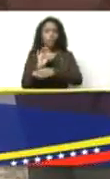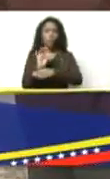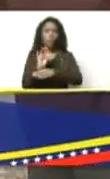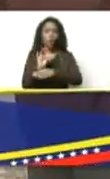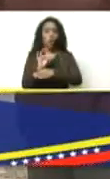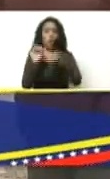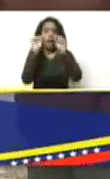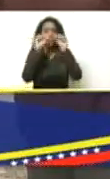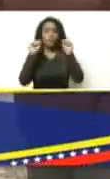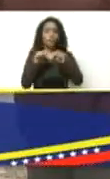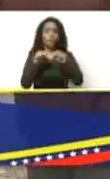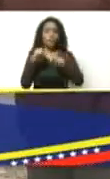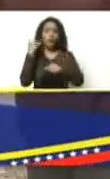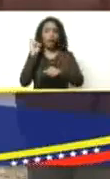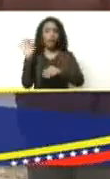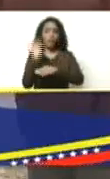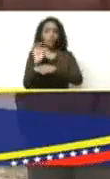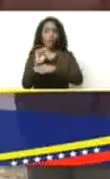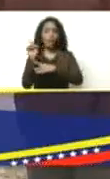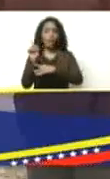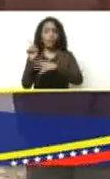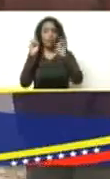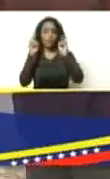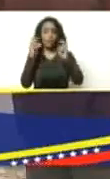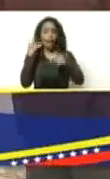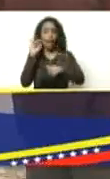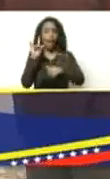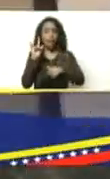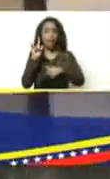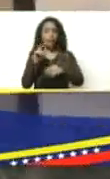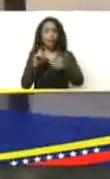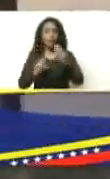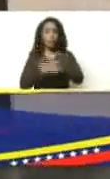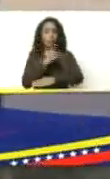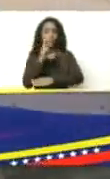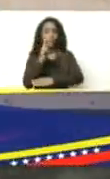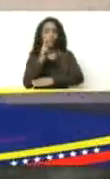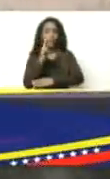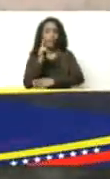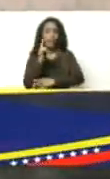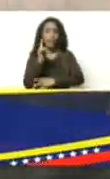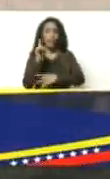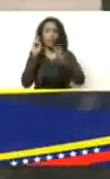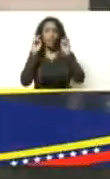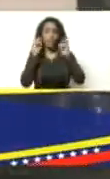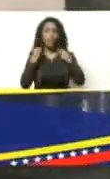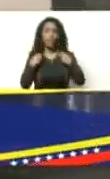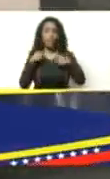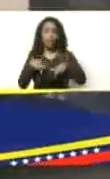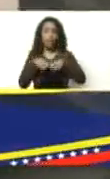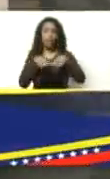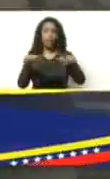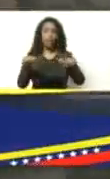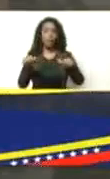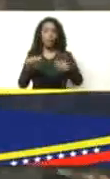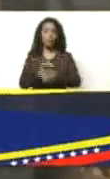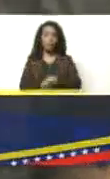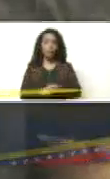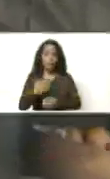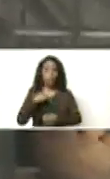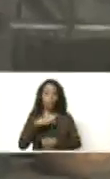cómo funciona esa simbiosis que se da entre la planta y los elementos vivos que hay en el suelo. Y hemos